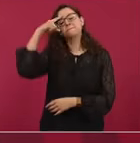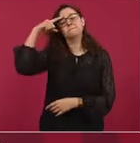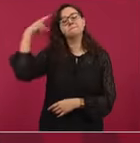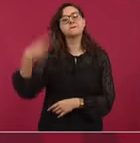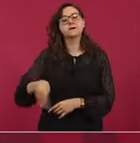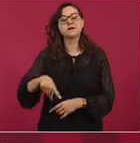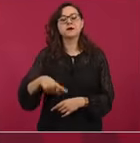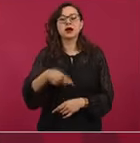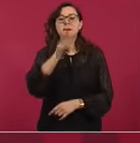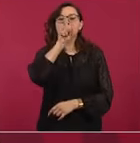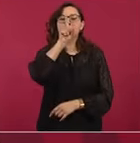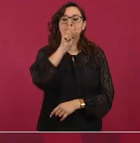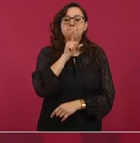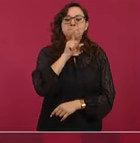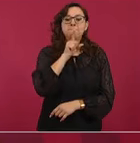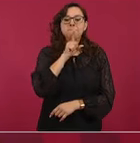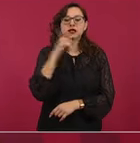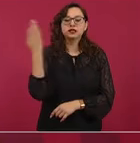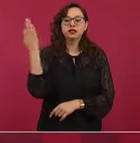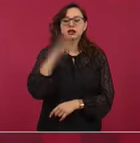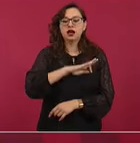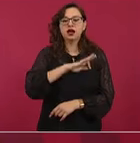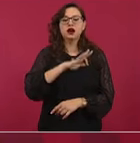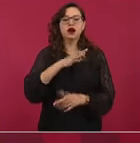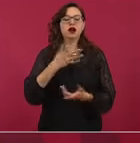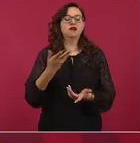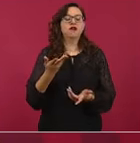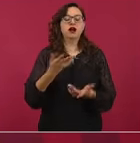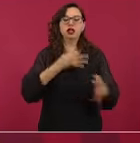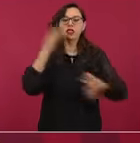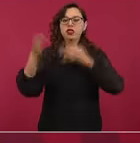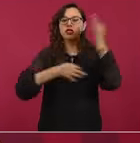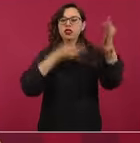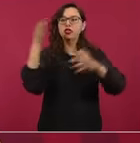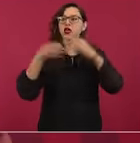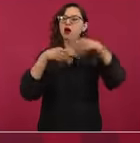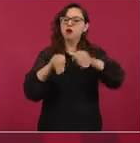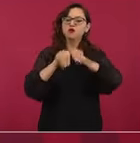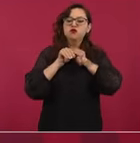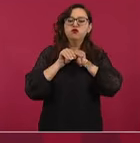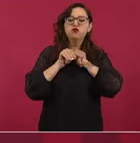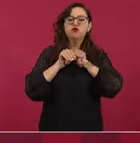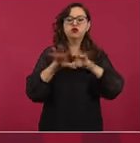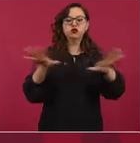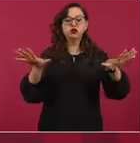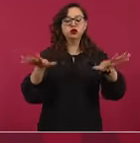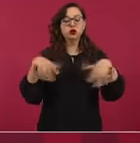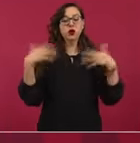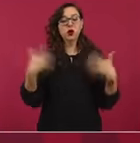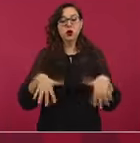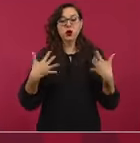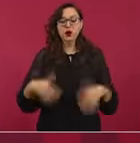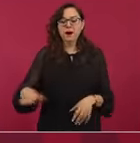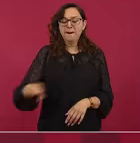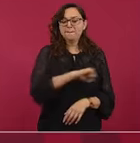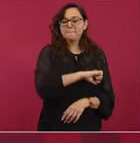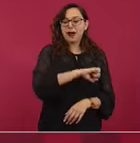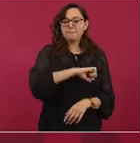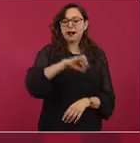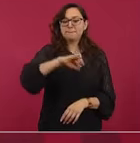una calumnia, una noticia falsa y logran colocarla en trending